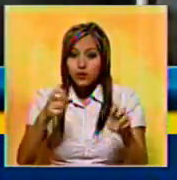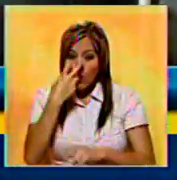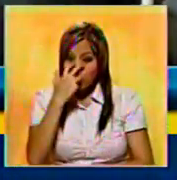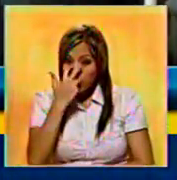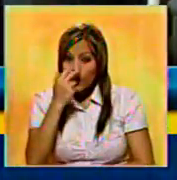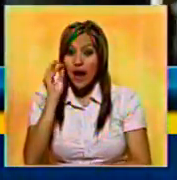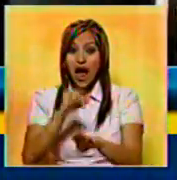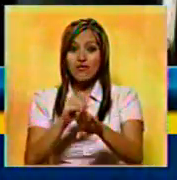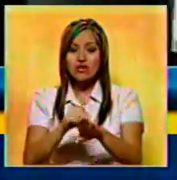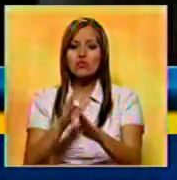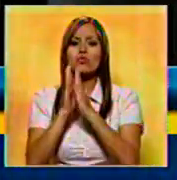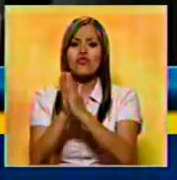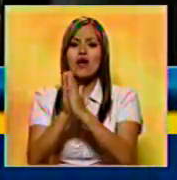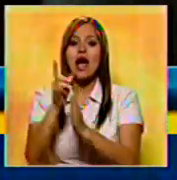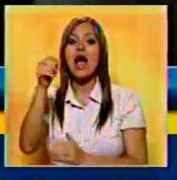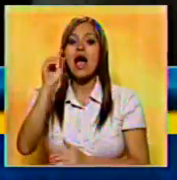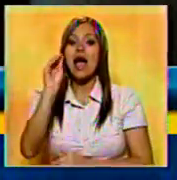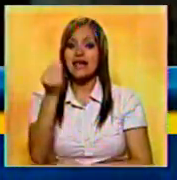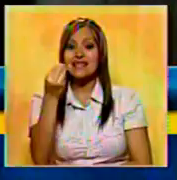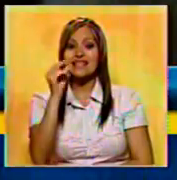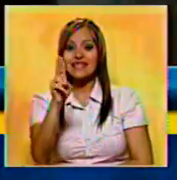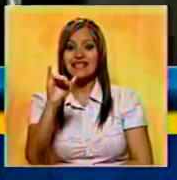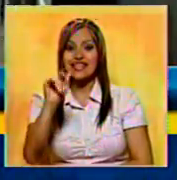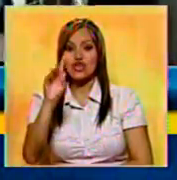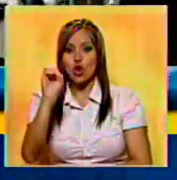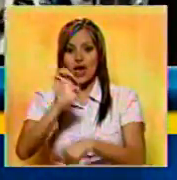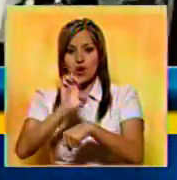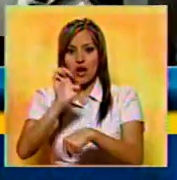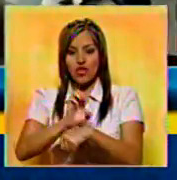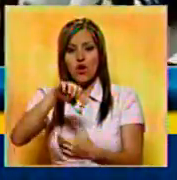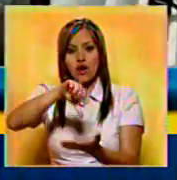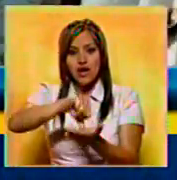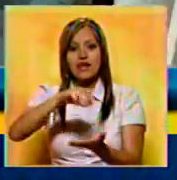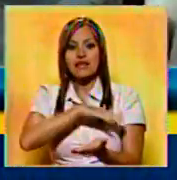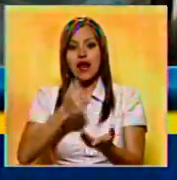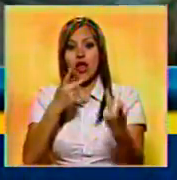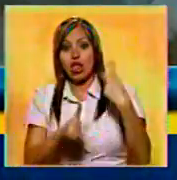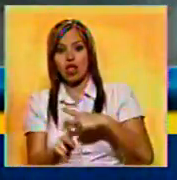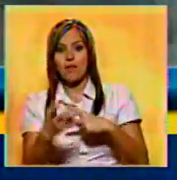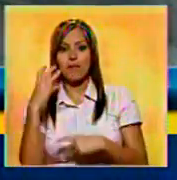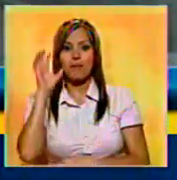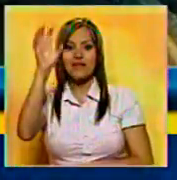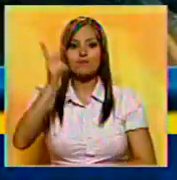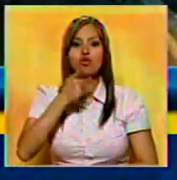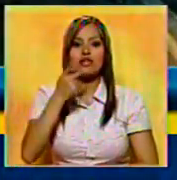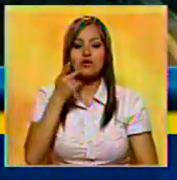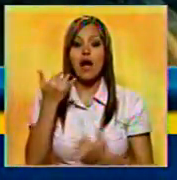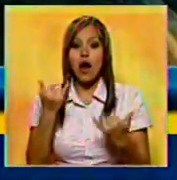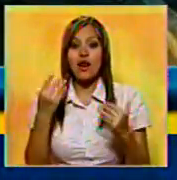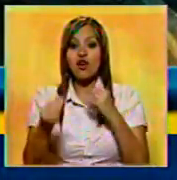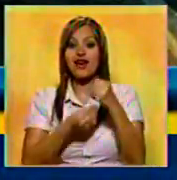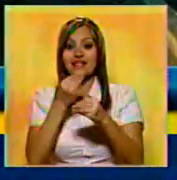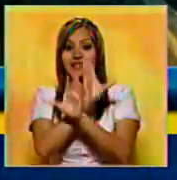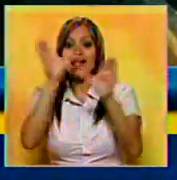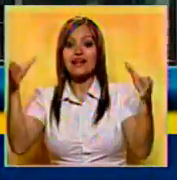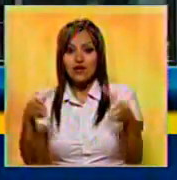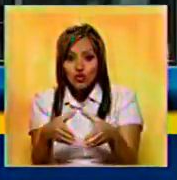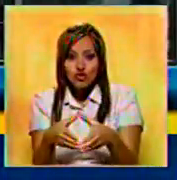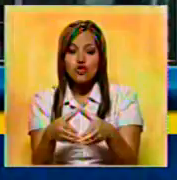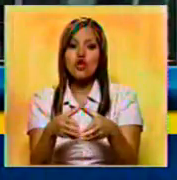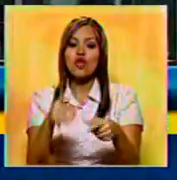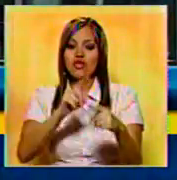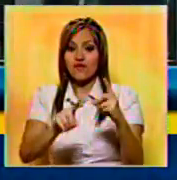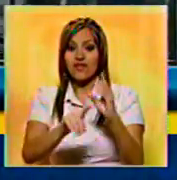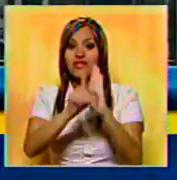quien solicitó asilo a Quito para eludir la persecución judicial en su país. Los diplomáticos celebrarán una mesa redonda con activistas